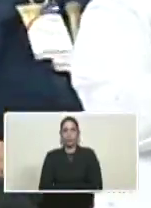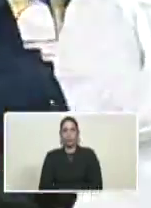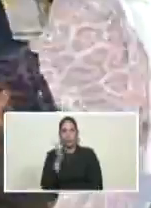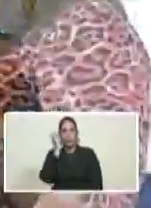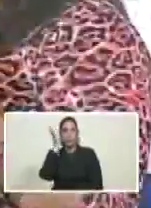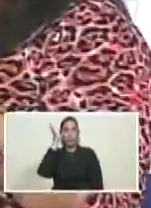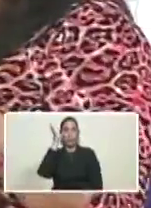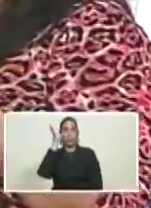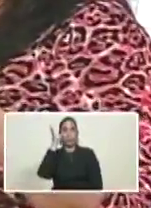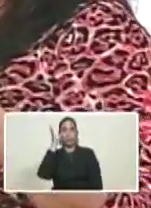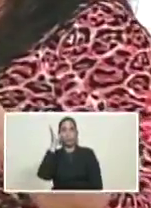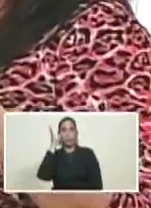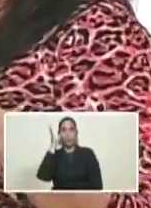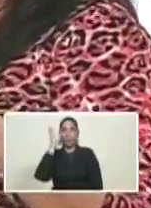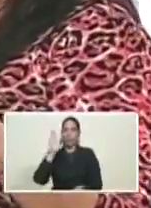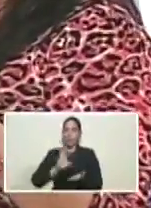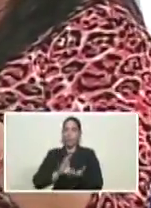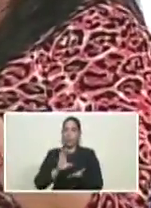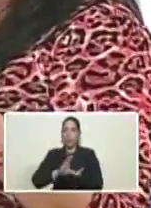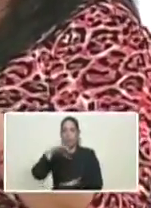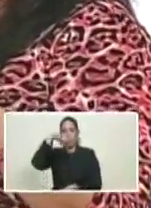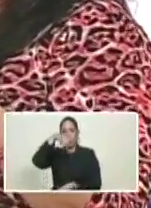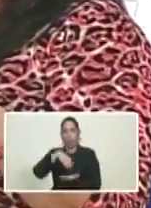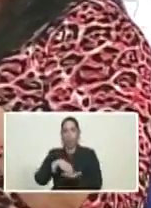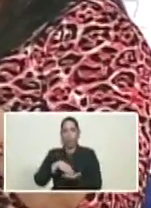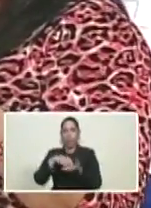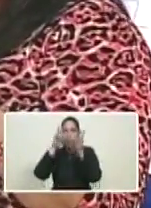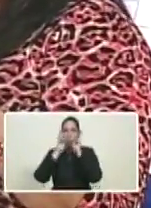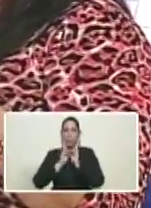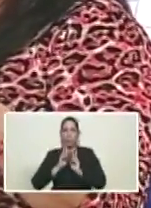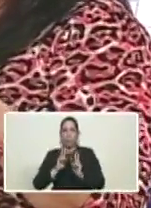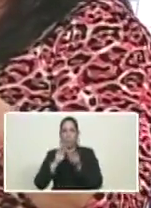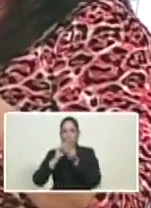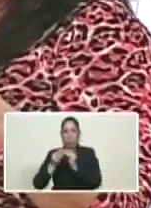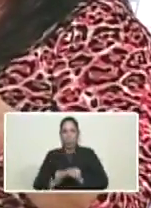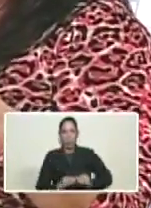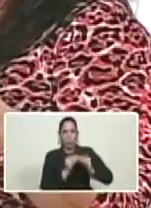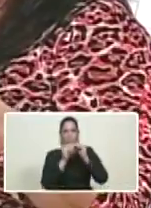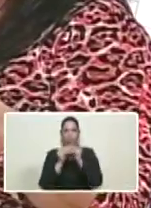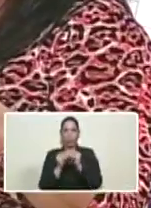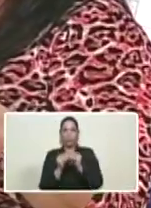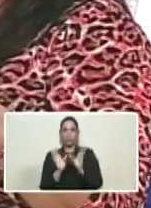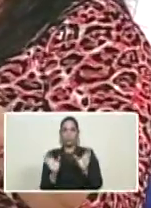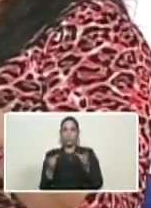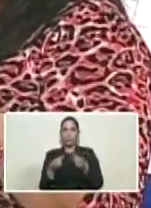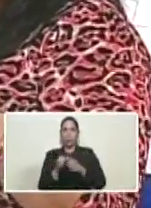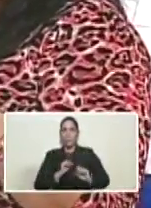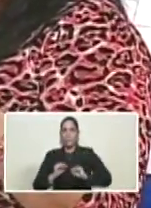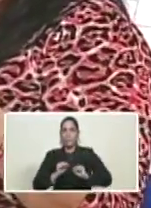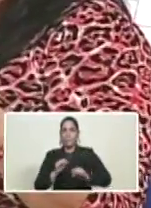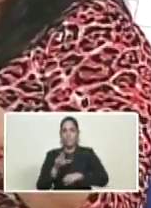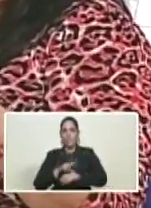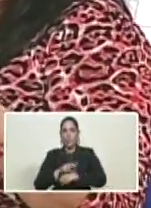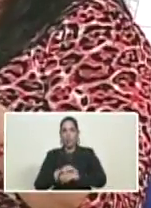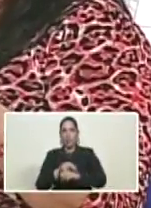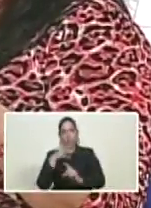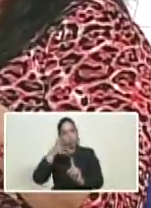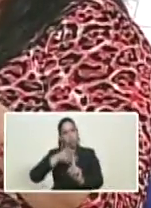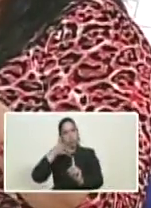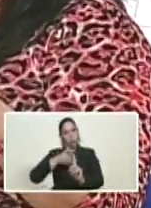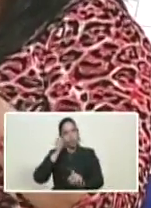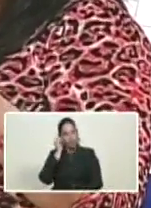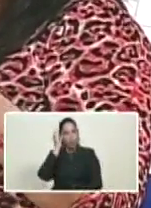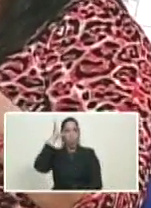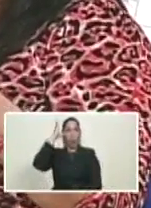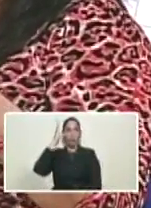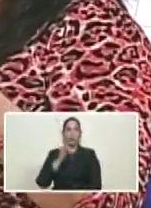Creación de centros estatales de mantenimiento y recuperación de equipos médicos que permita a su vez formar y